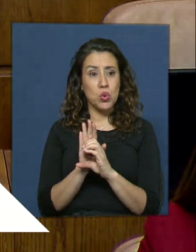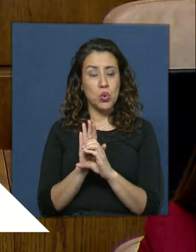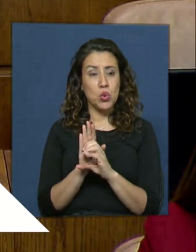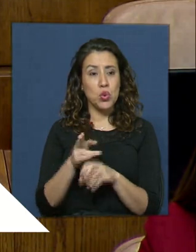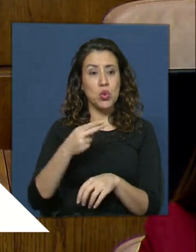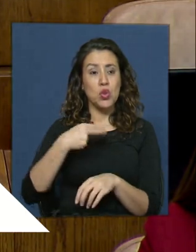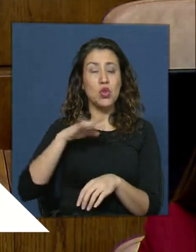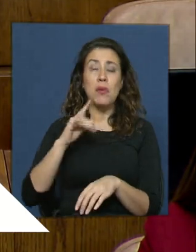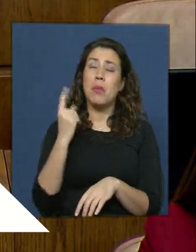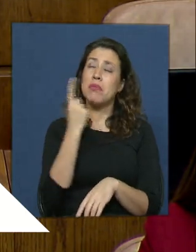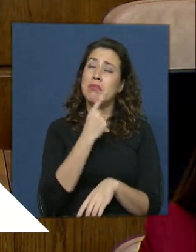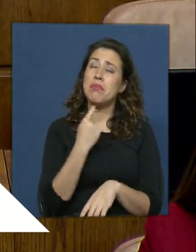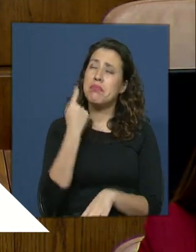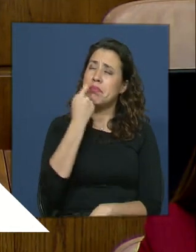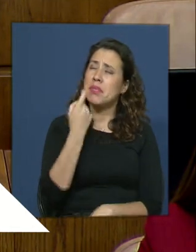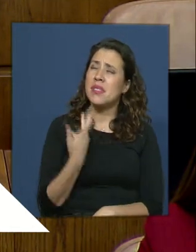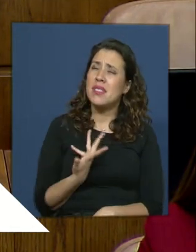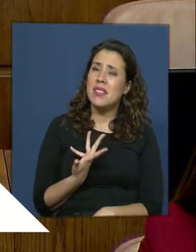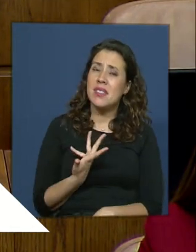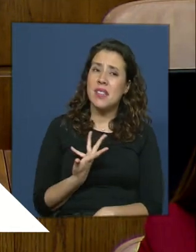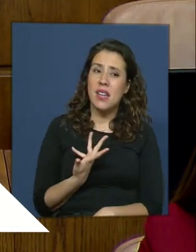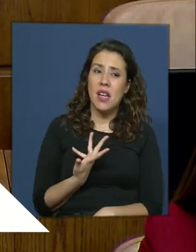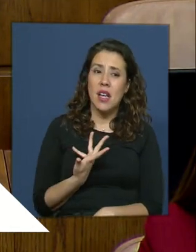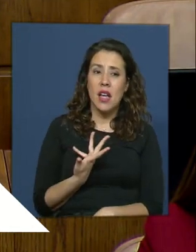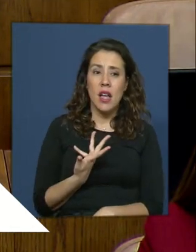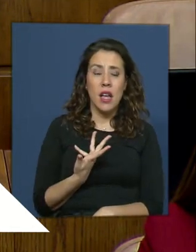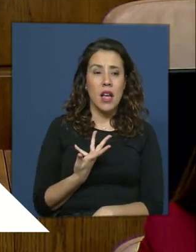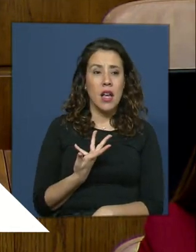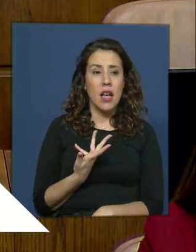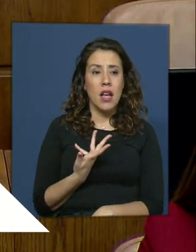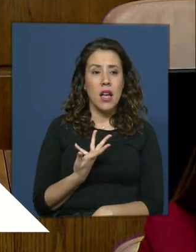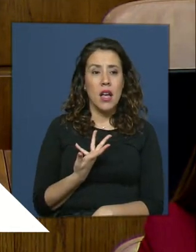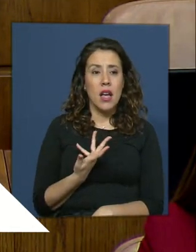deberíamos preguntarnos lo siguiente.